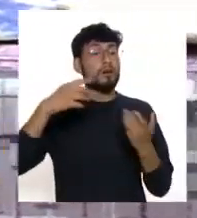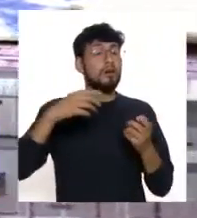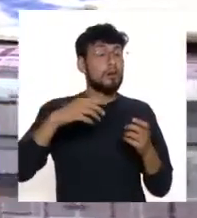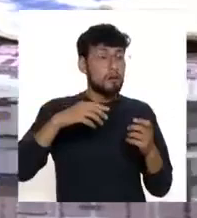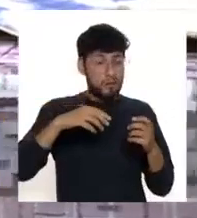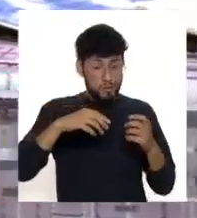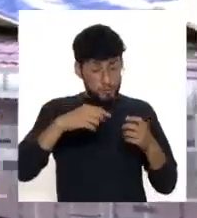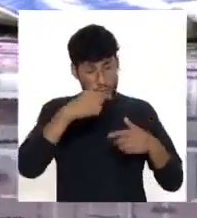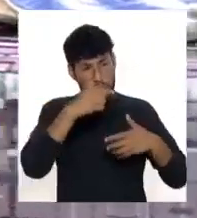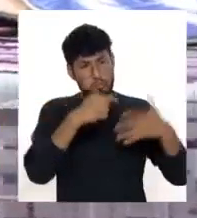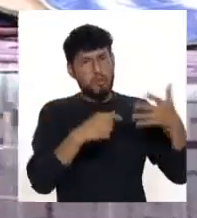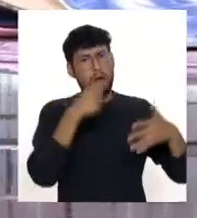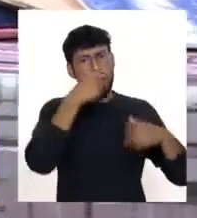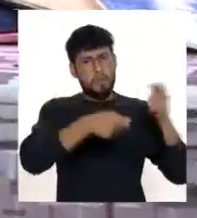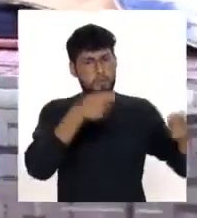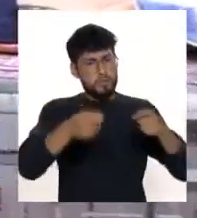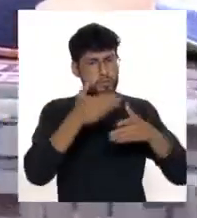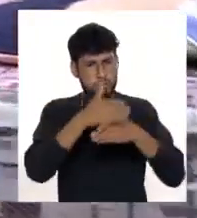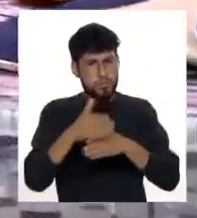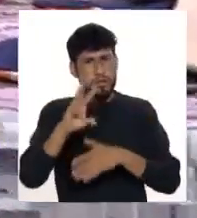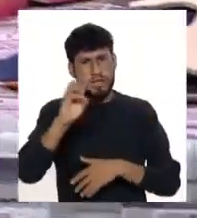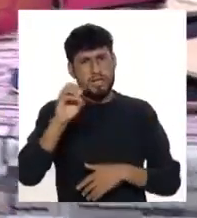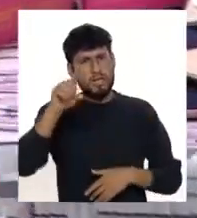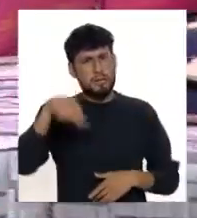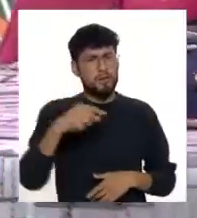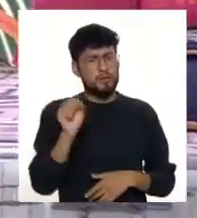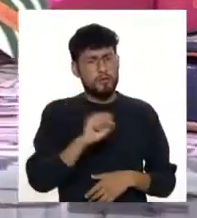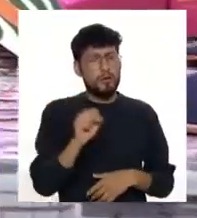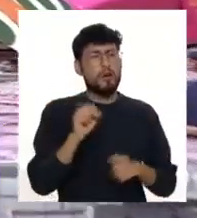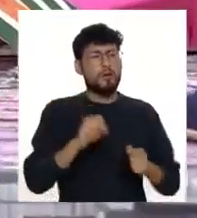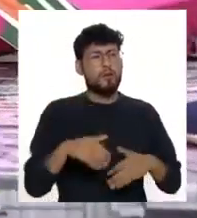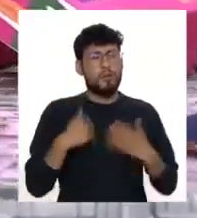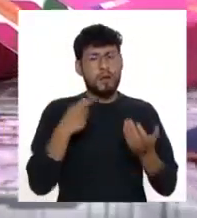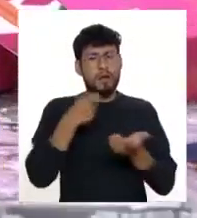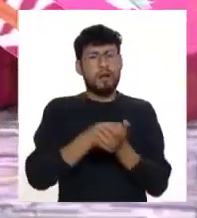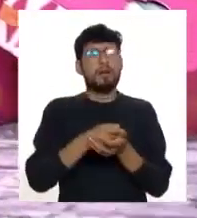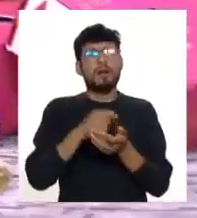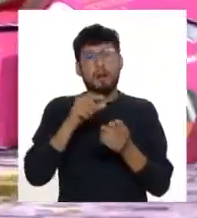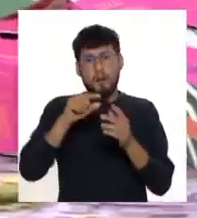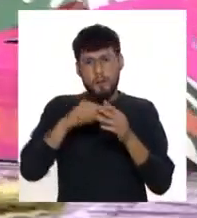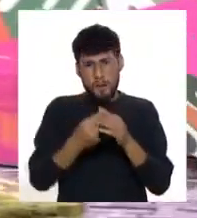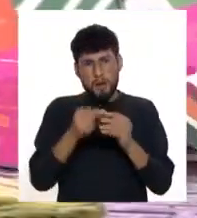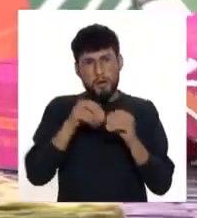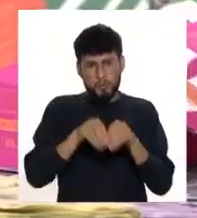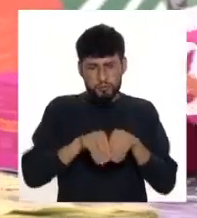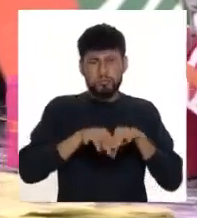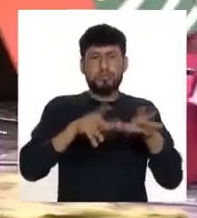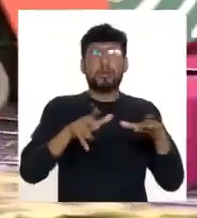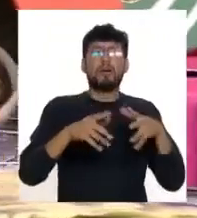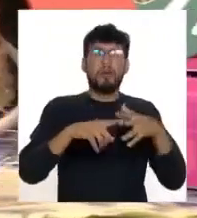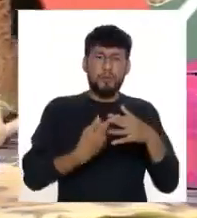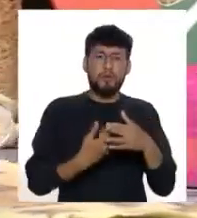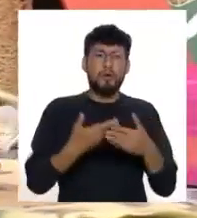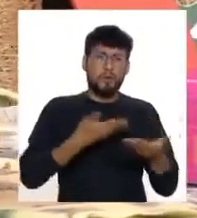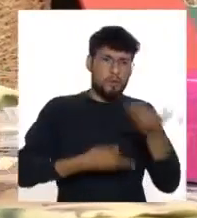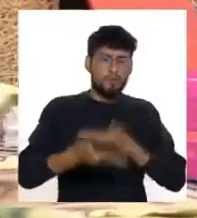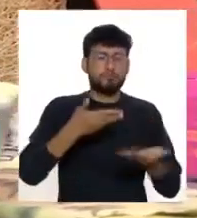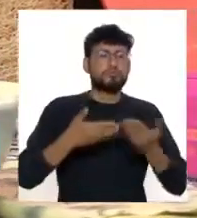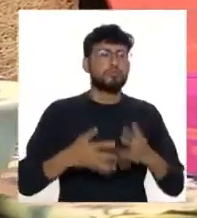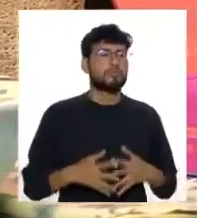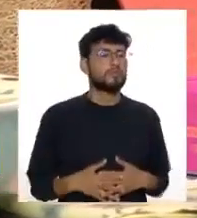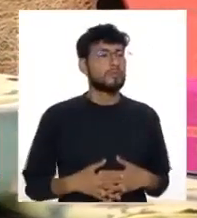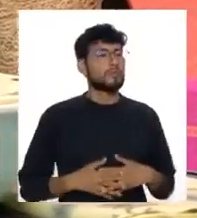se les eh financia con eh 60,000 soles para un como capital semilla para para empezar digamos no con el